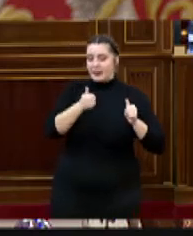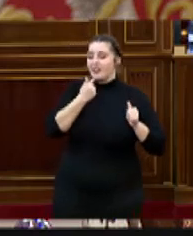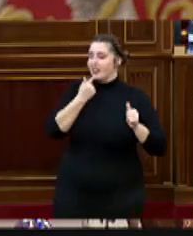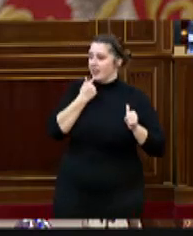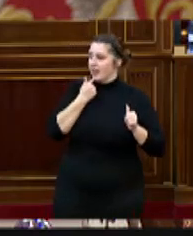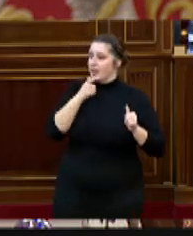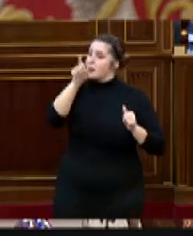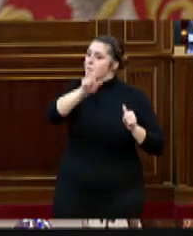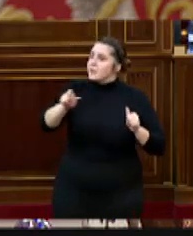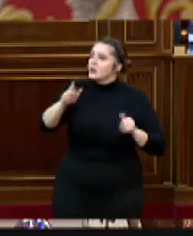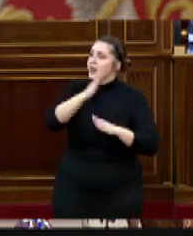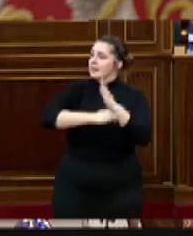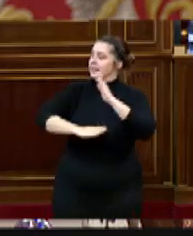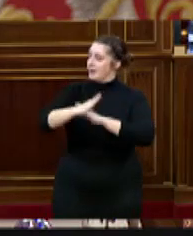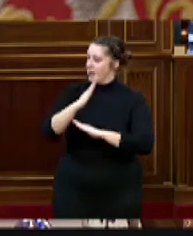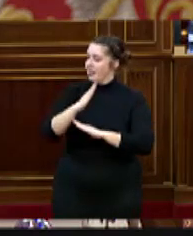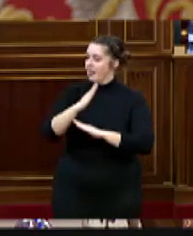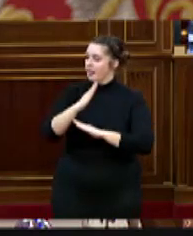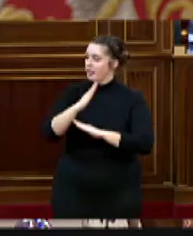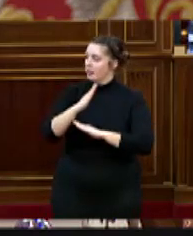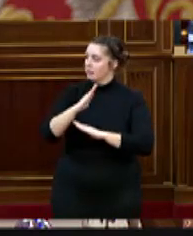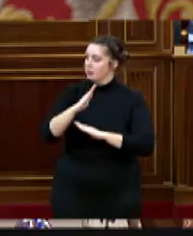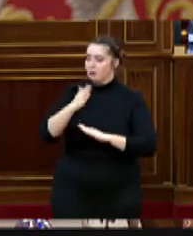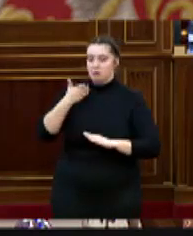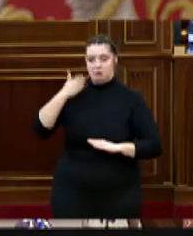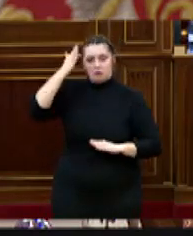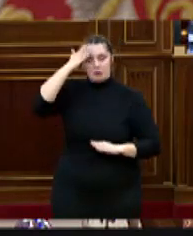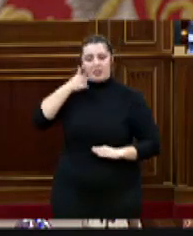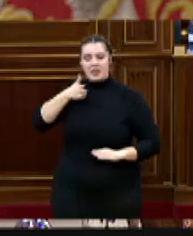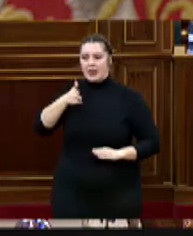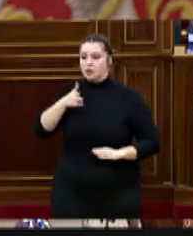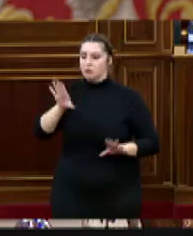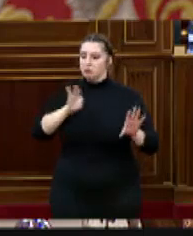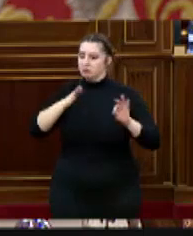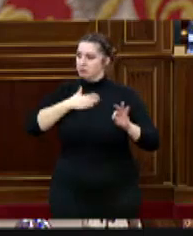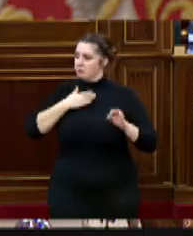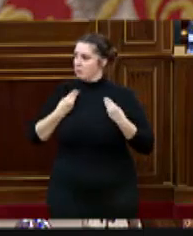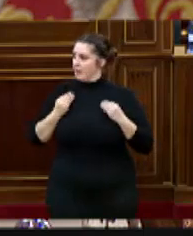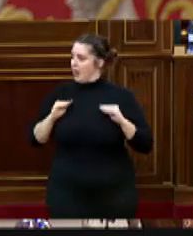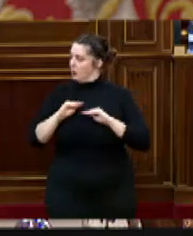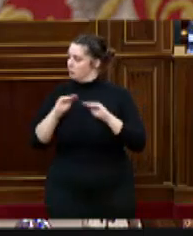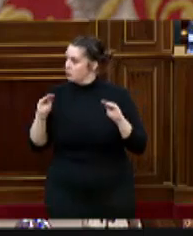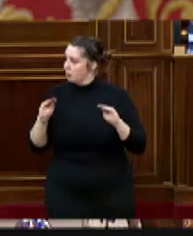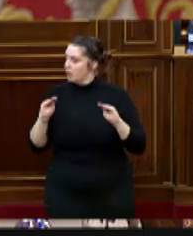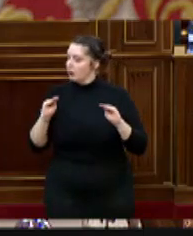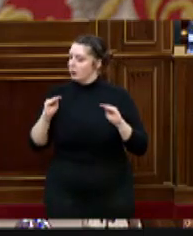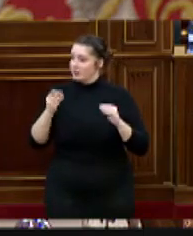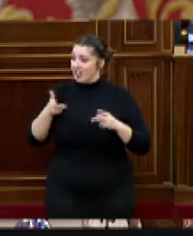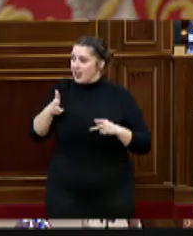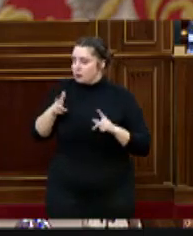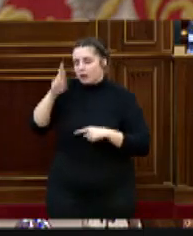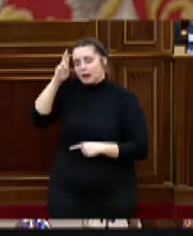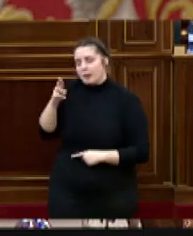que las personas con discapacidad son titulares del derecho a la toma de sus decisiones derecho que ha de ser respetado